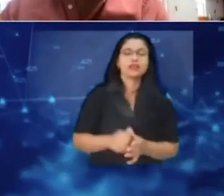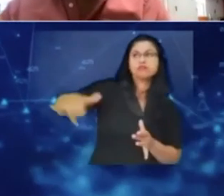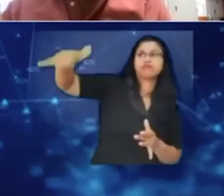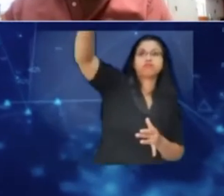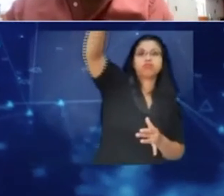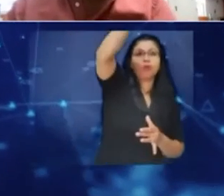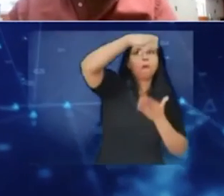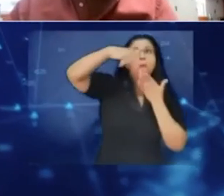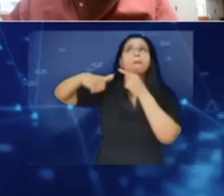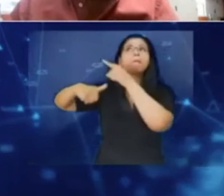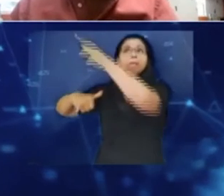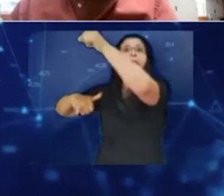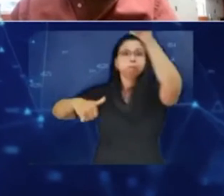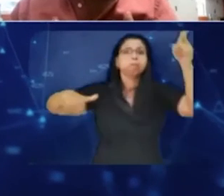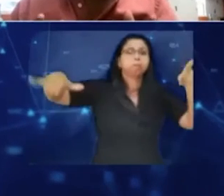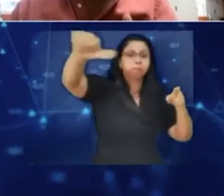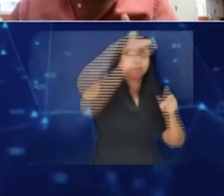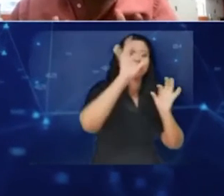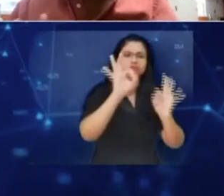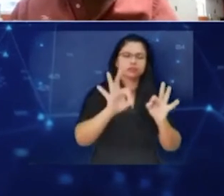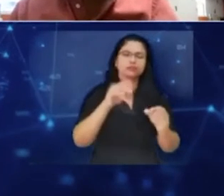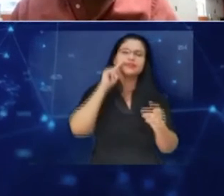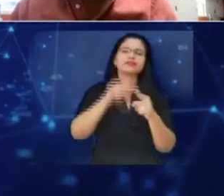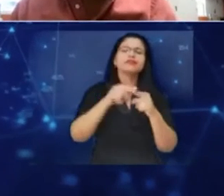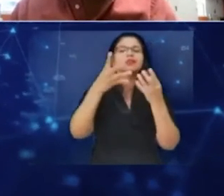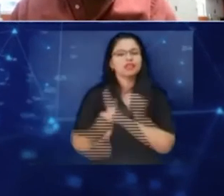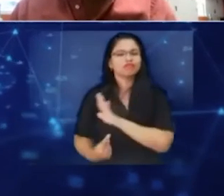rendimiento, y la idea en este caso es buscar un despliegue,